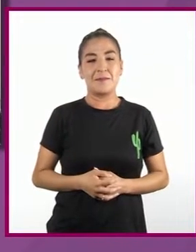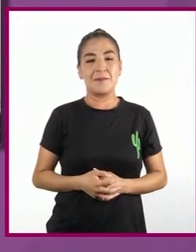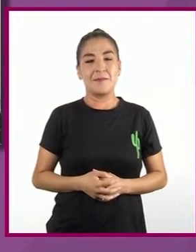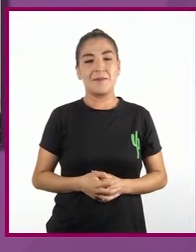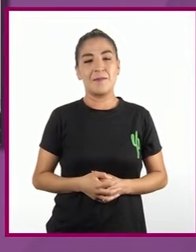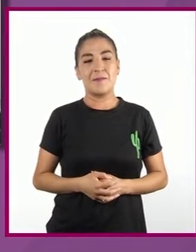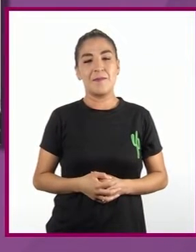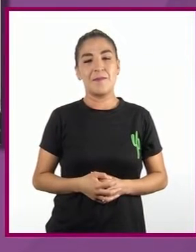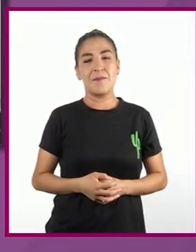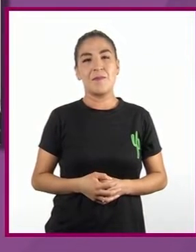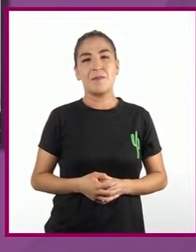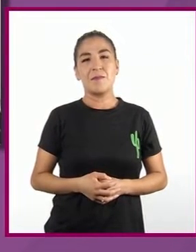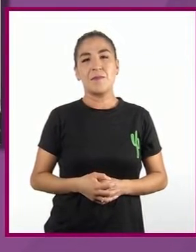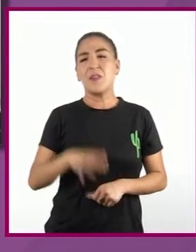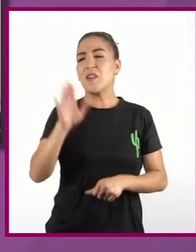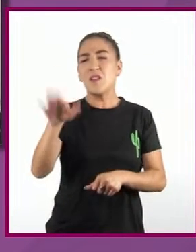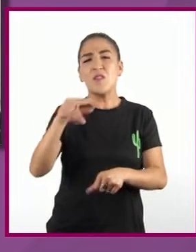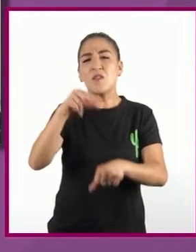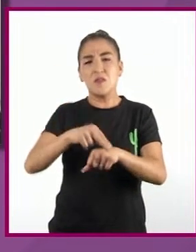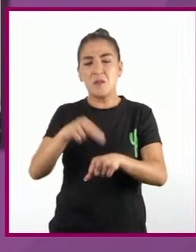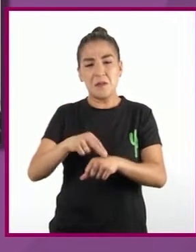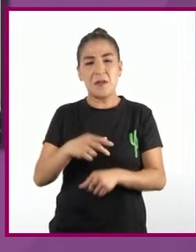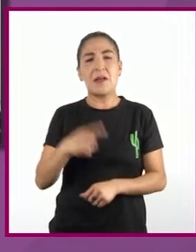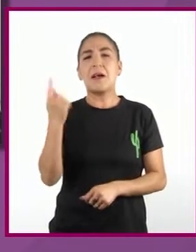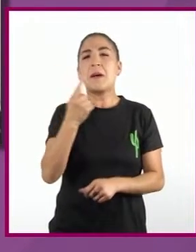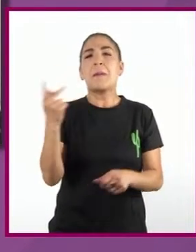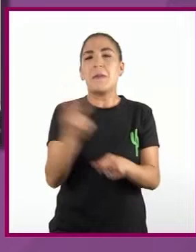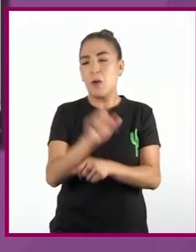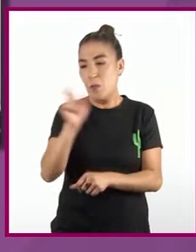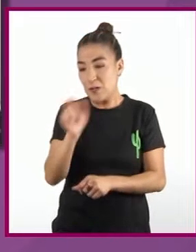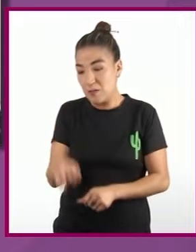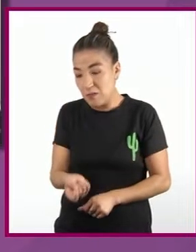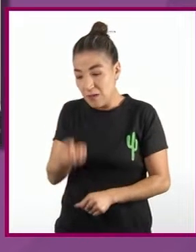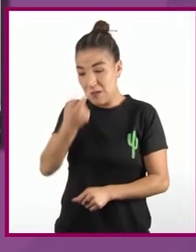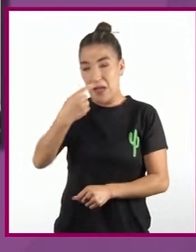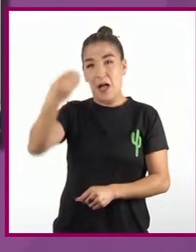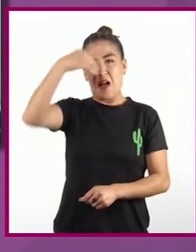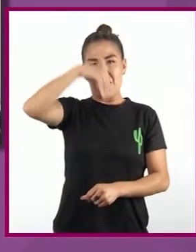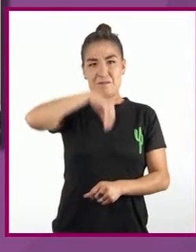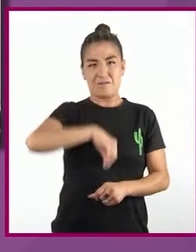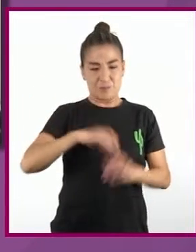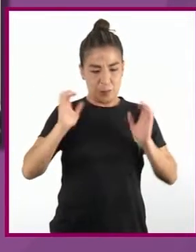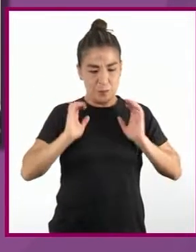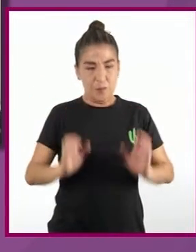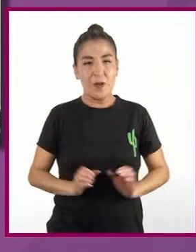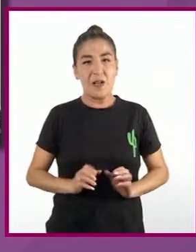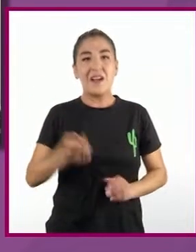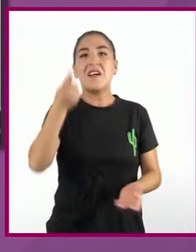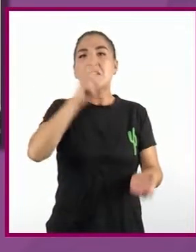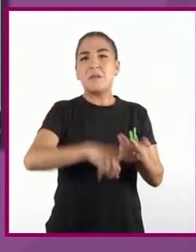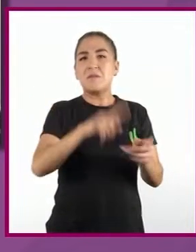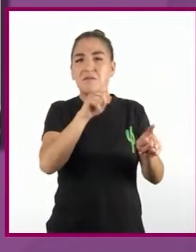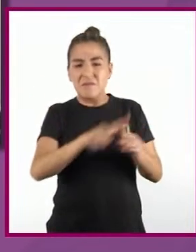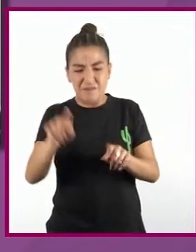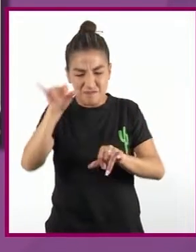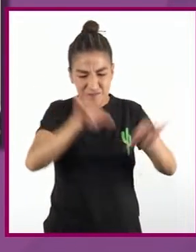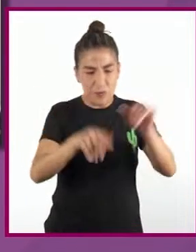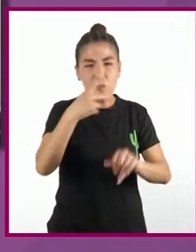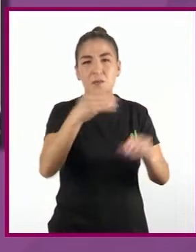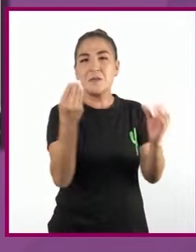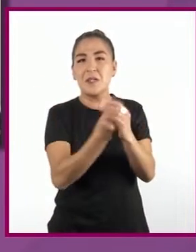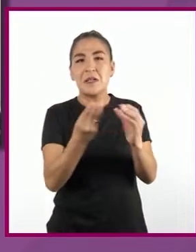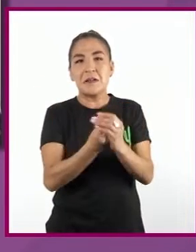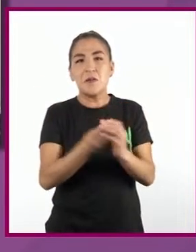Doctora, ¿qué ocurre cuando un medicamento ingresa al organismo? Y si contiene una o más sustancias, ¿cómo sabemos que no